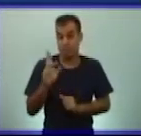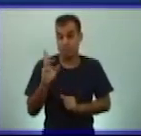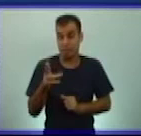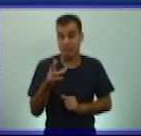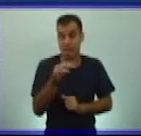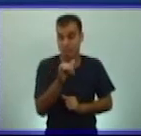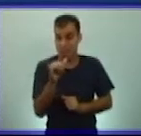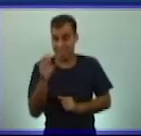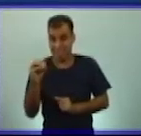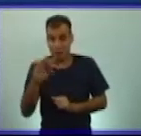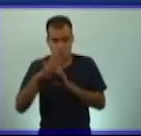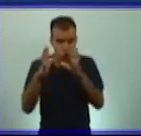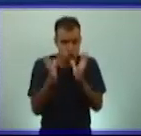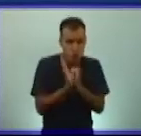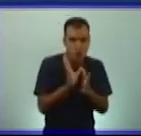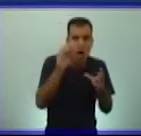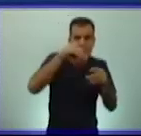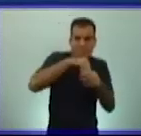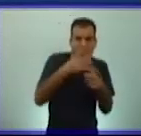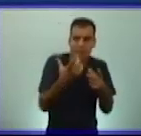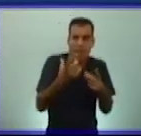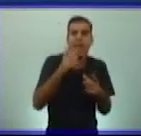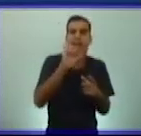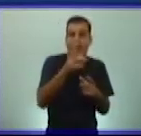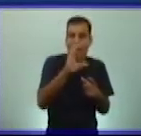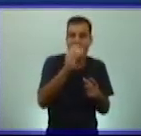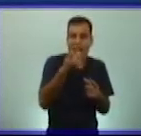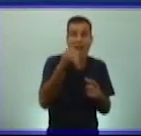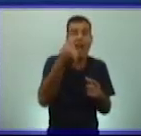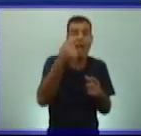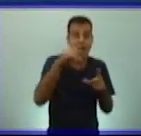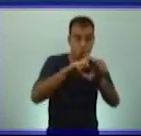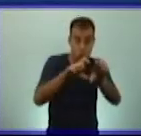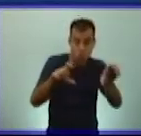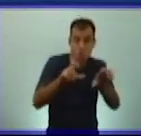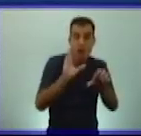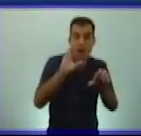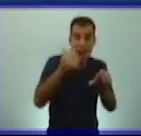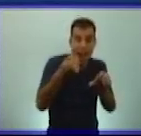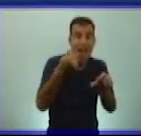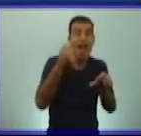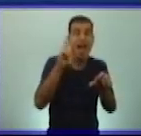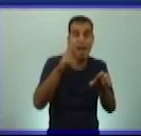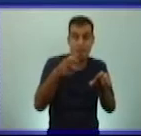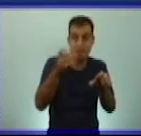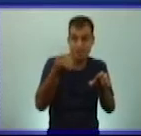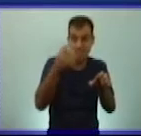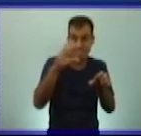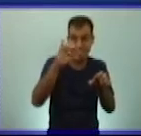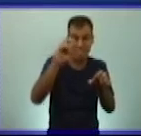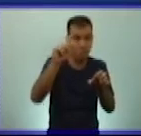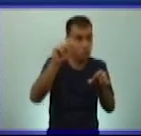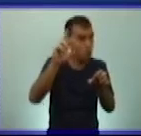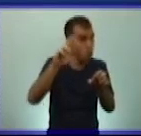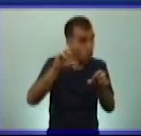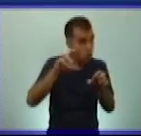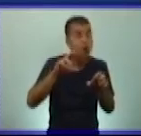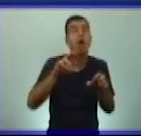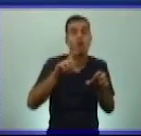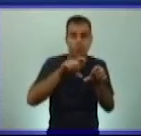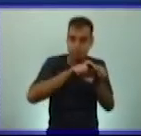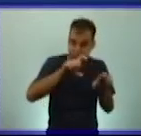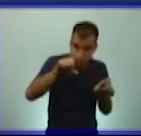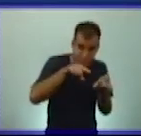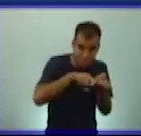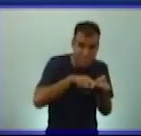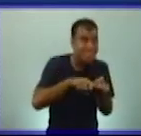el capacitor. Pero al transcurrir cierto tiempo, la energía va transfiriéndose, ya no es